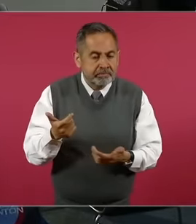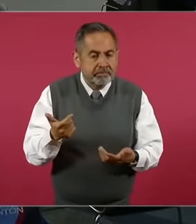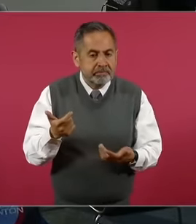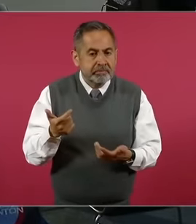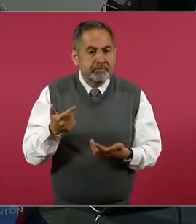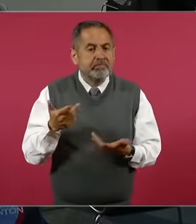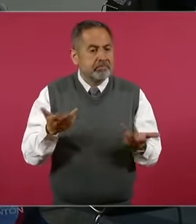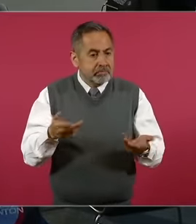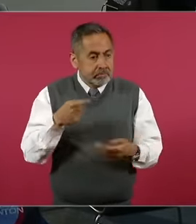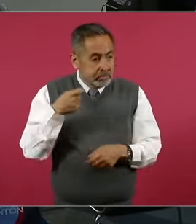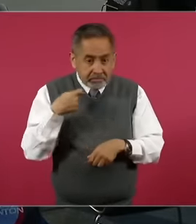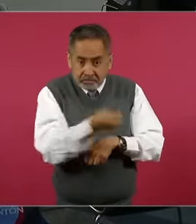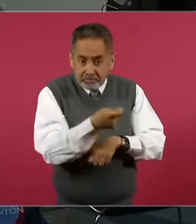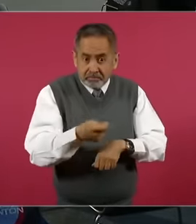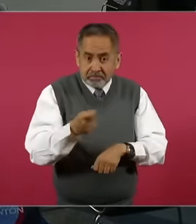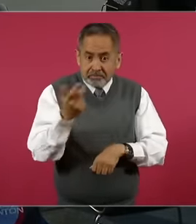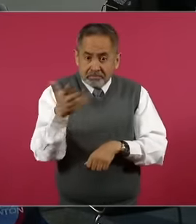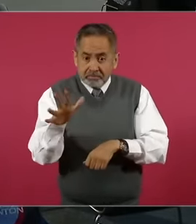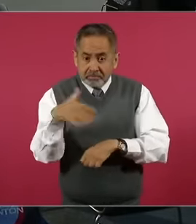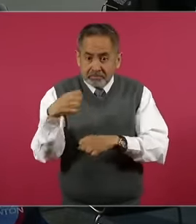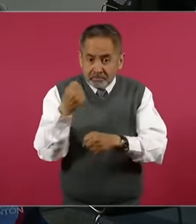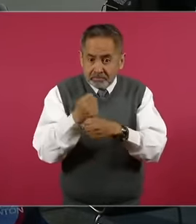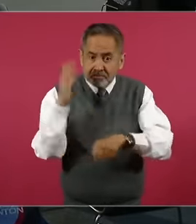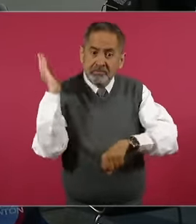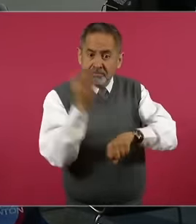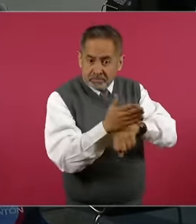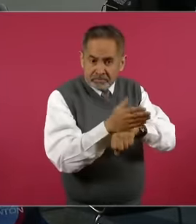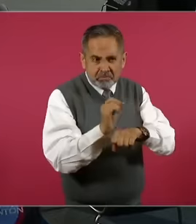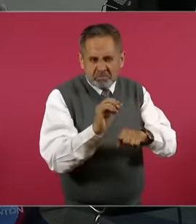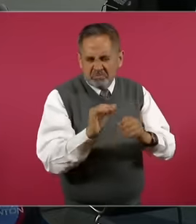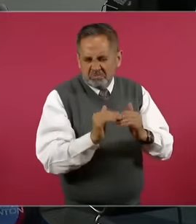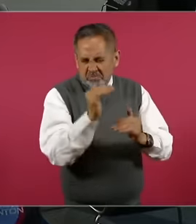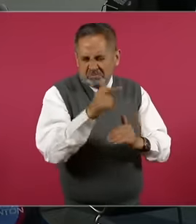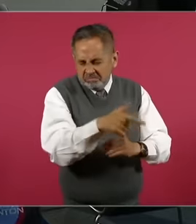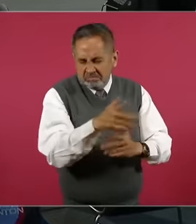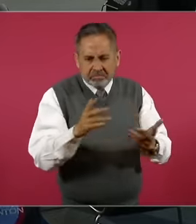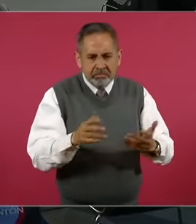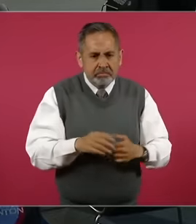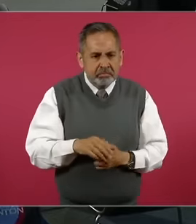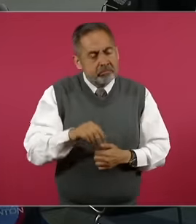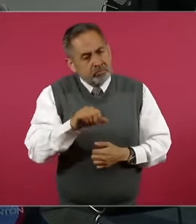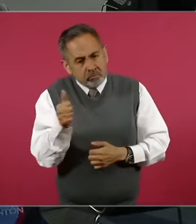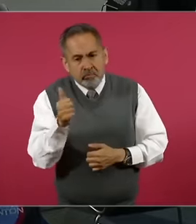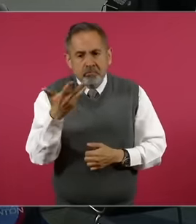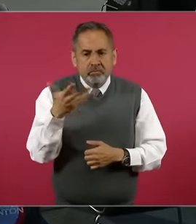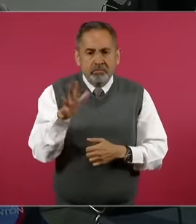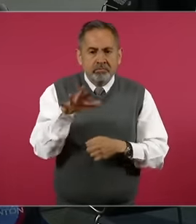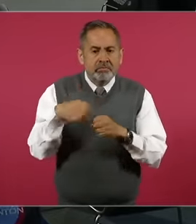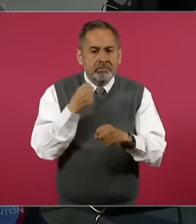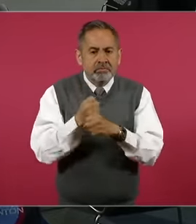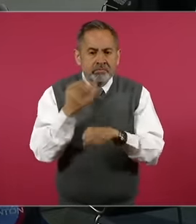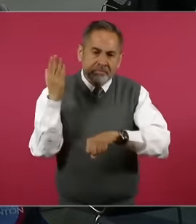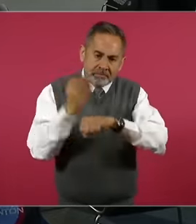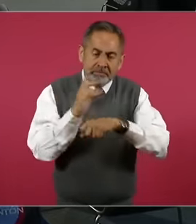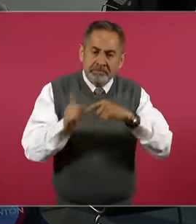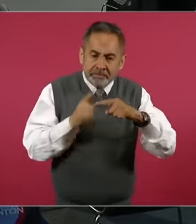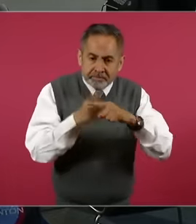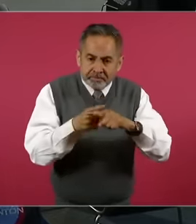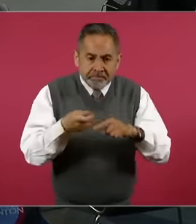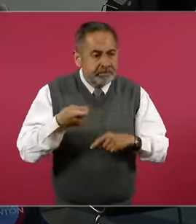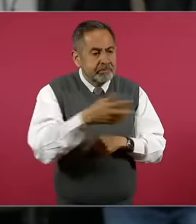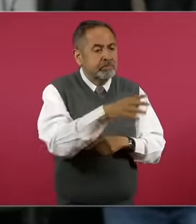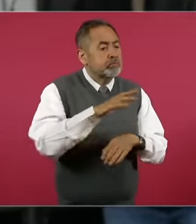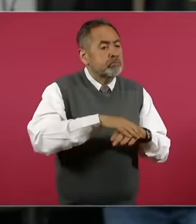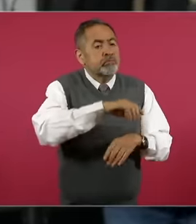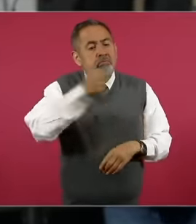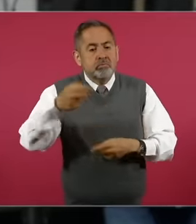y ahí son 10 años de cárcel, un poco más. Y los otros 10 años de cárcel es por en la caseta